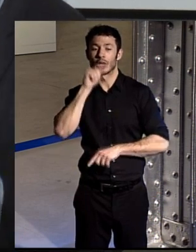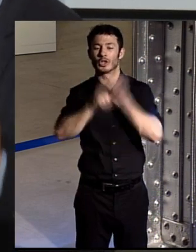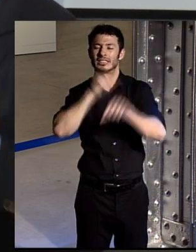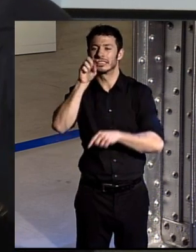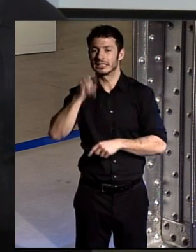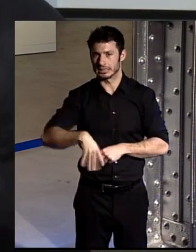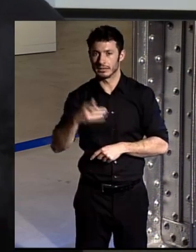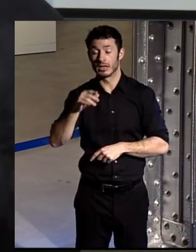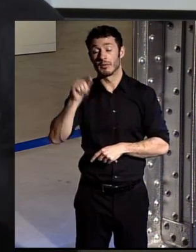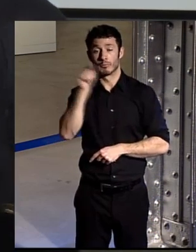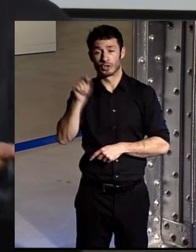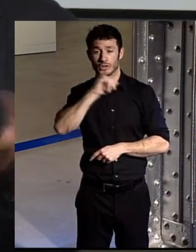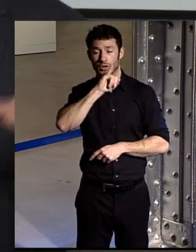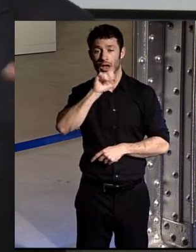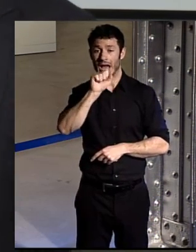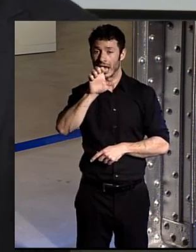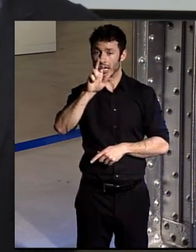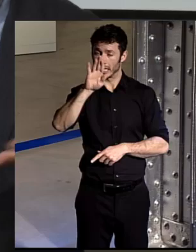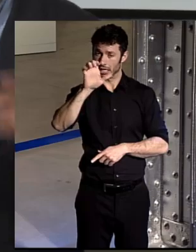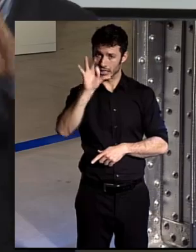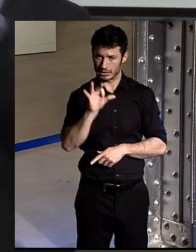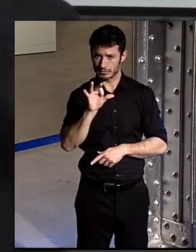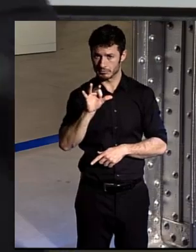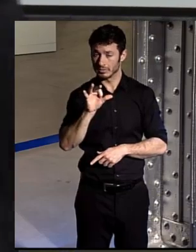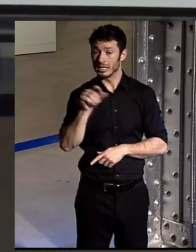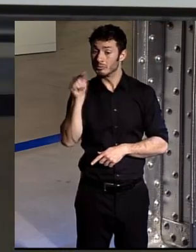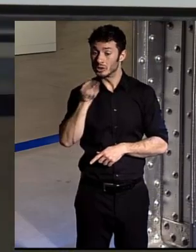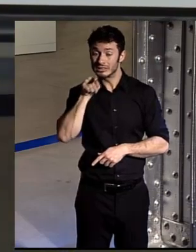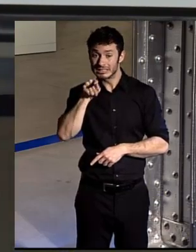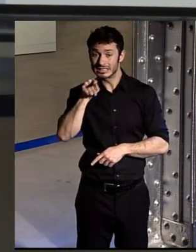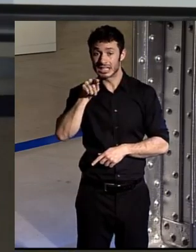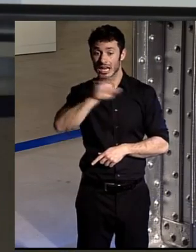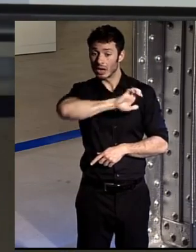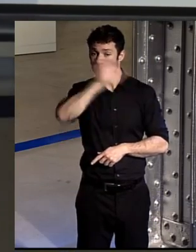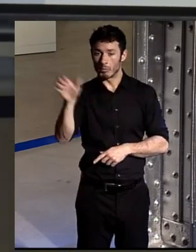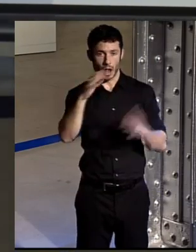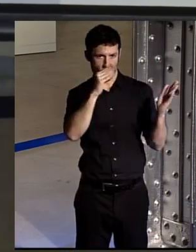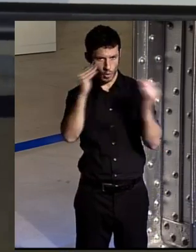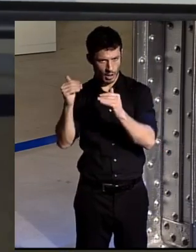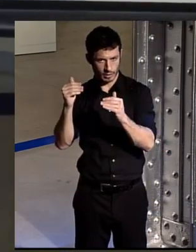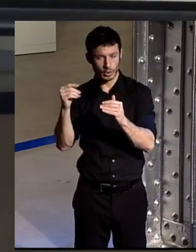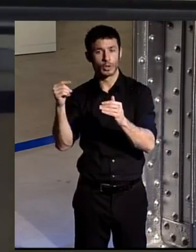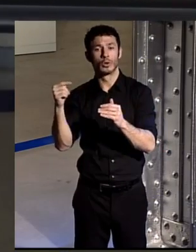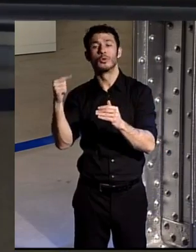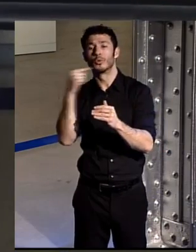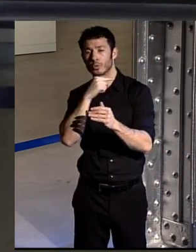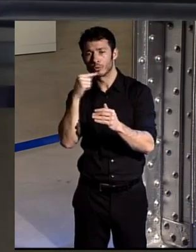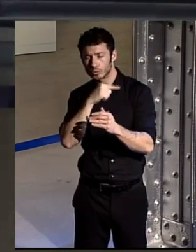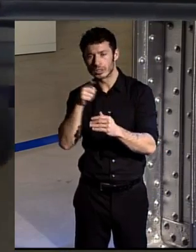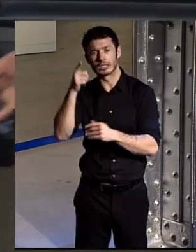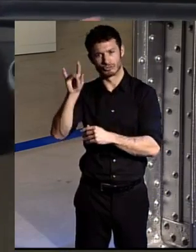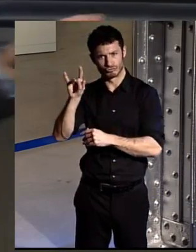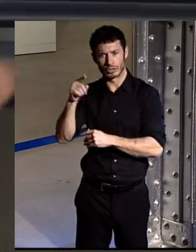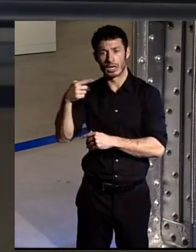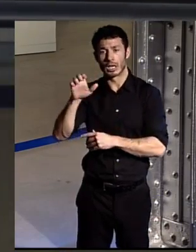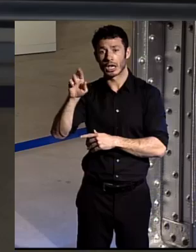Aedes aegypti. Aedes aegypti no está en Europa, está un poquito en Rusia y en Georgia, por allá,